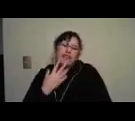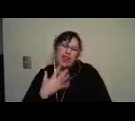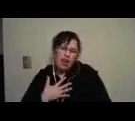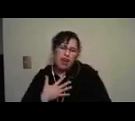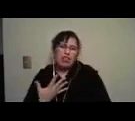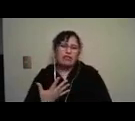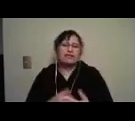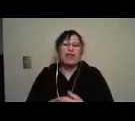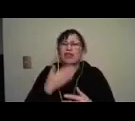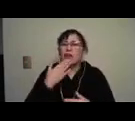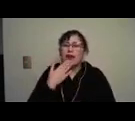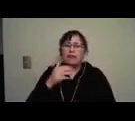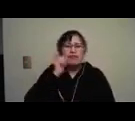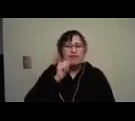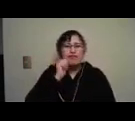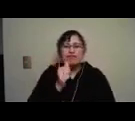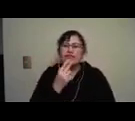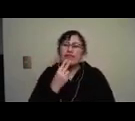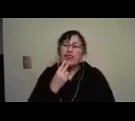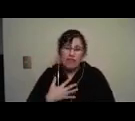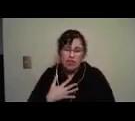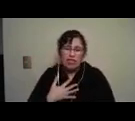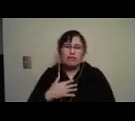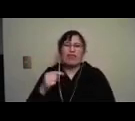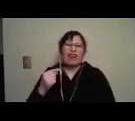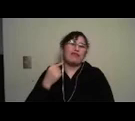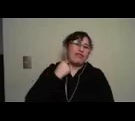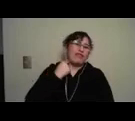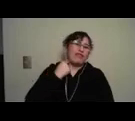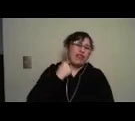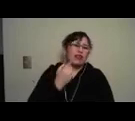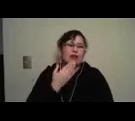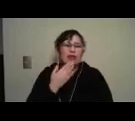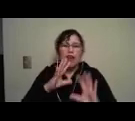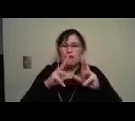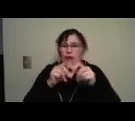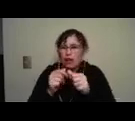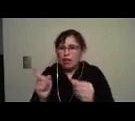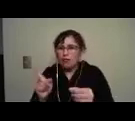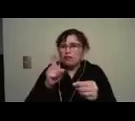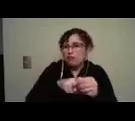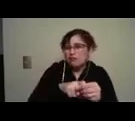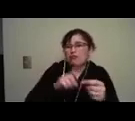su rutina, sobre su participación familiar y sobre su participación social, ¿ya?